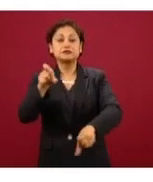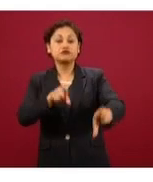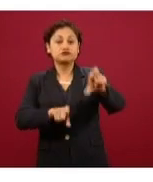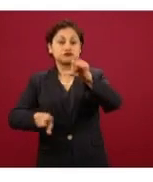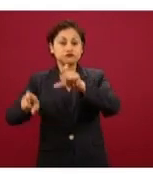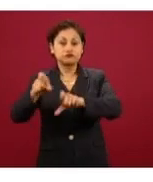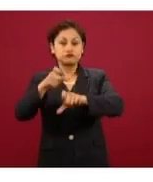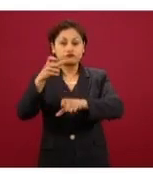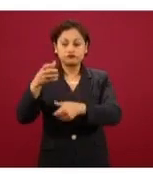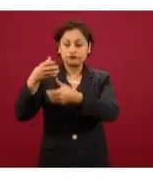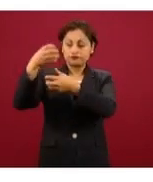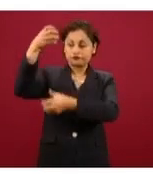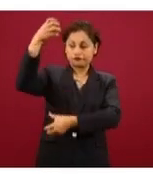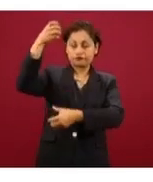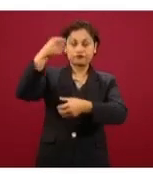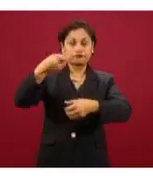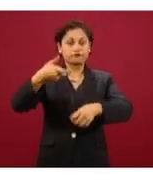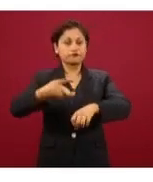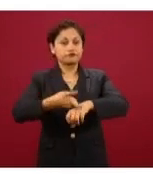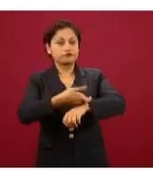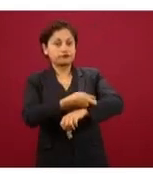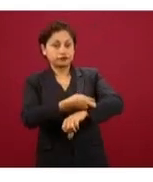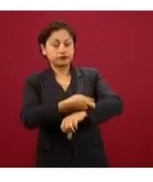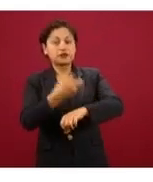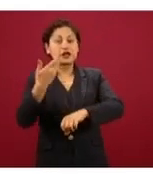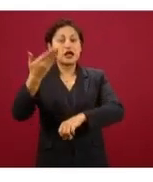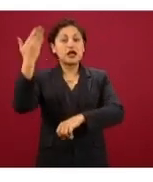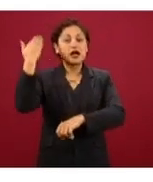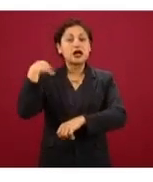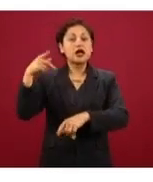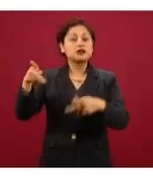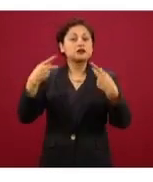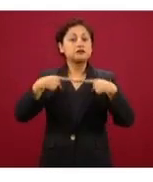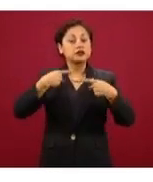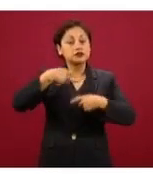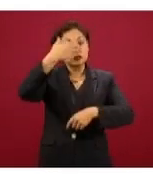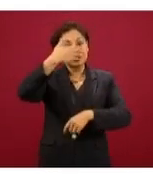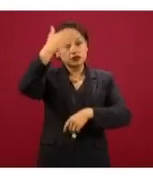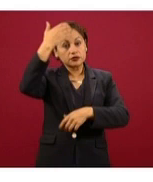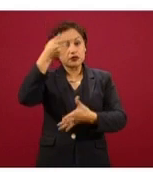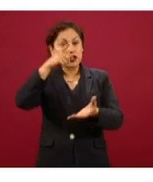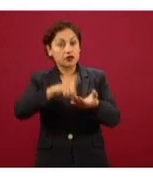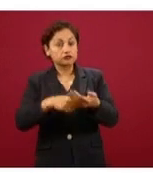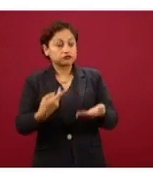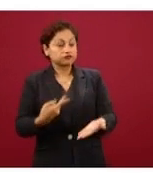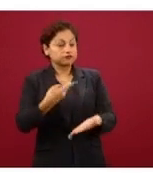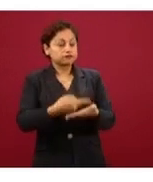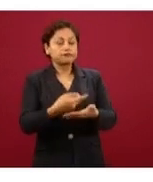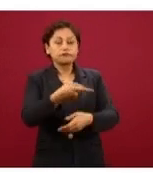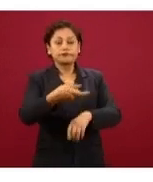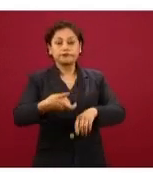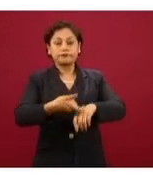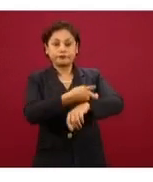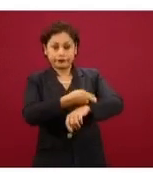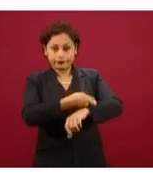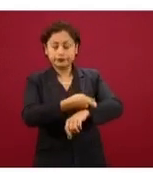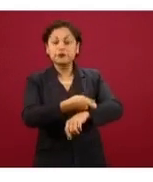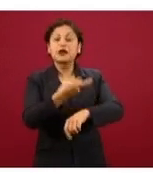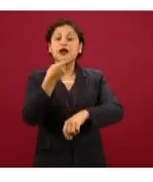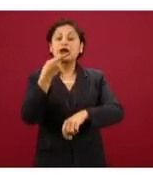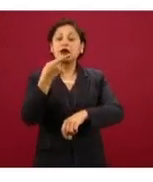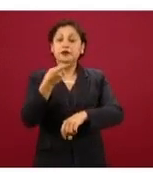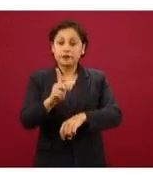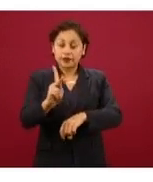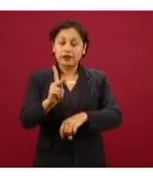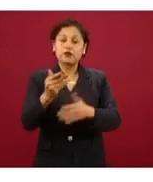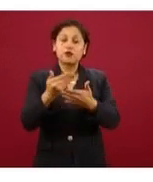se ponen ahí. Antiguamente los ponía directamente el personal de enfermería en la cama del paciente. Todavía se usa esto, pero para grandes